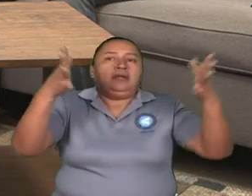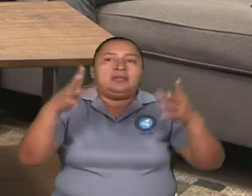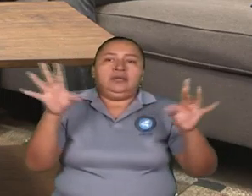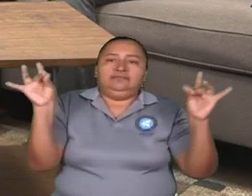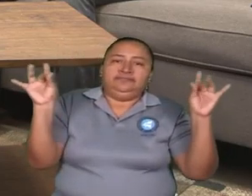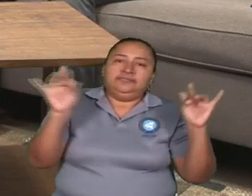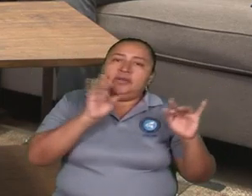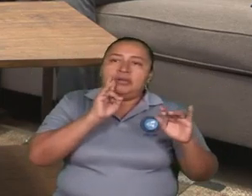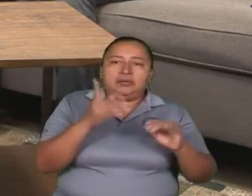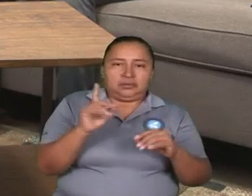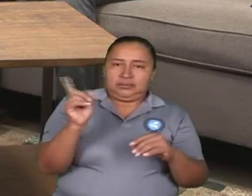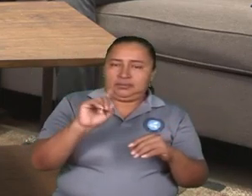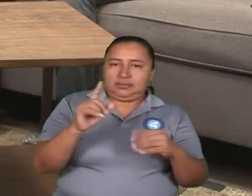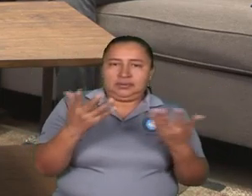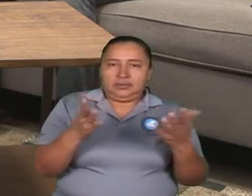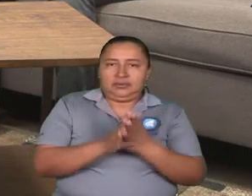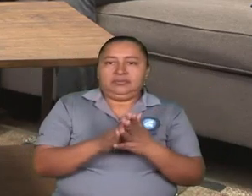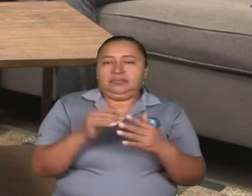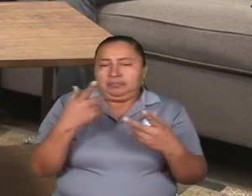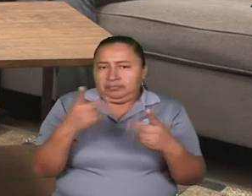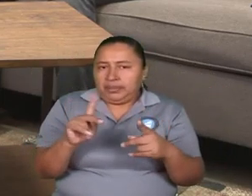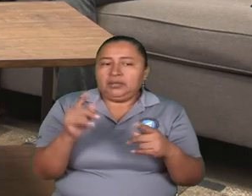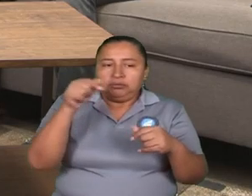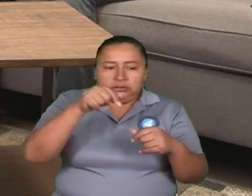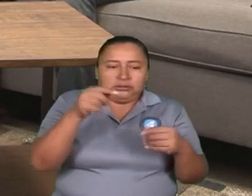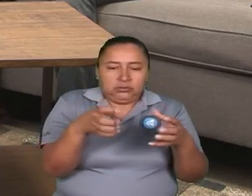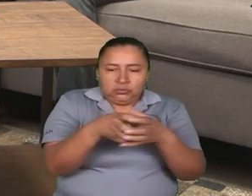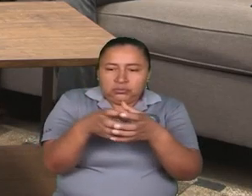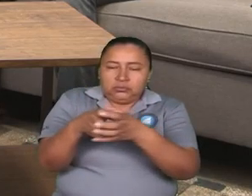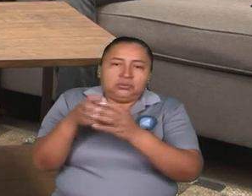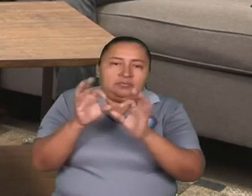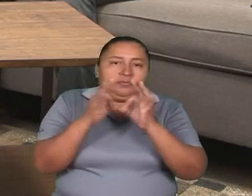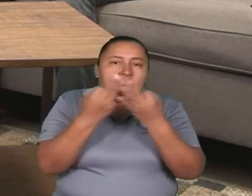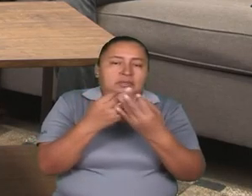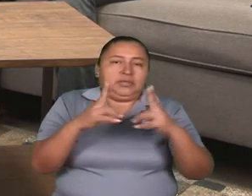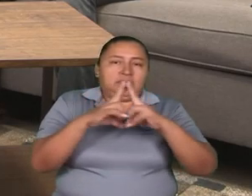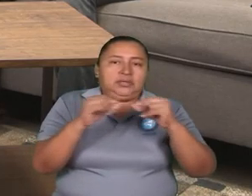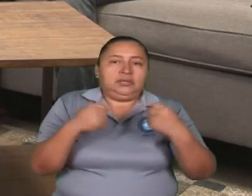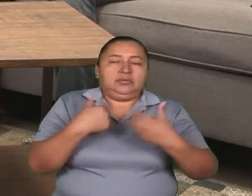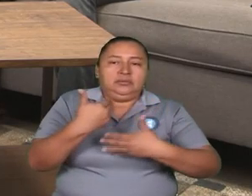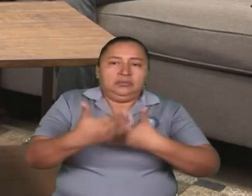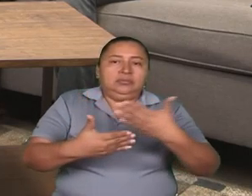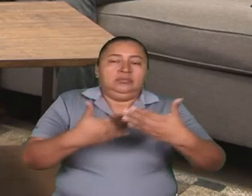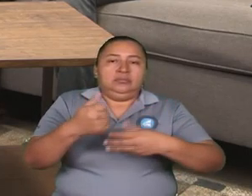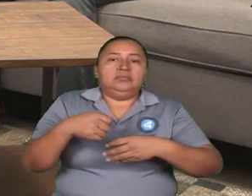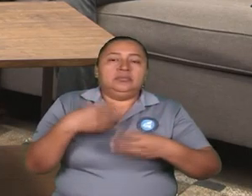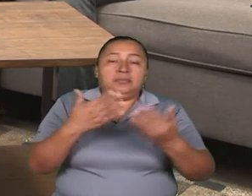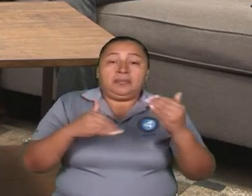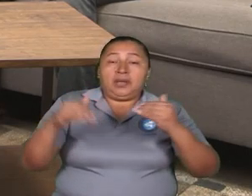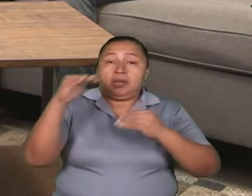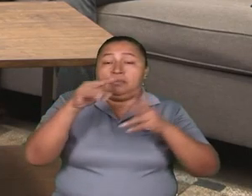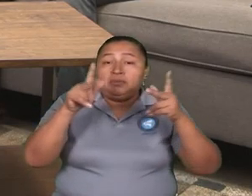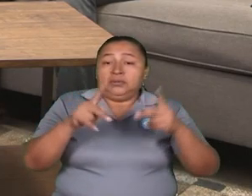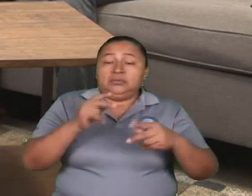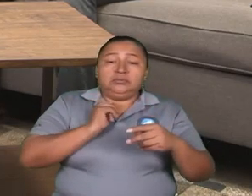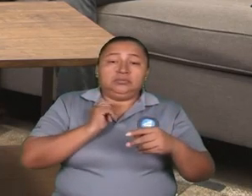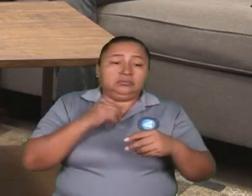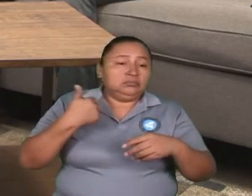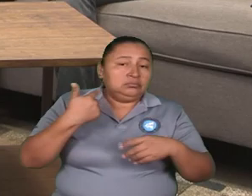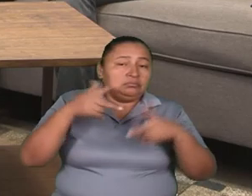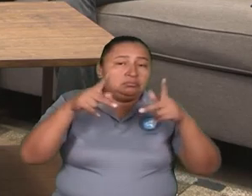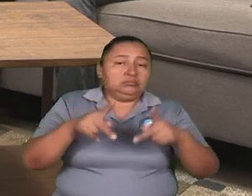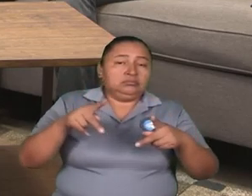beneficia todo esto? ¿Ya? A los protagonistas del sector. Andamos paseando, andamos viendo todos los atractivos de